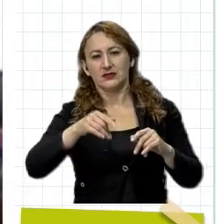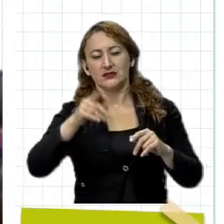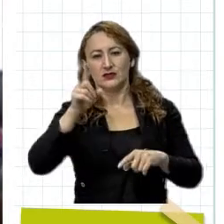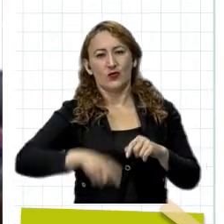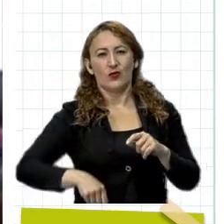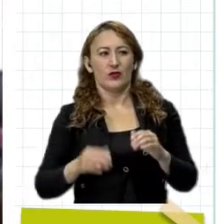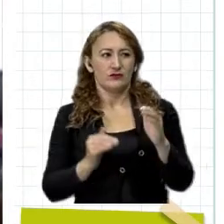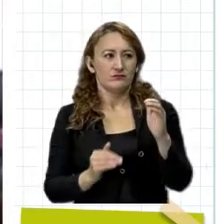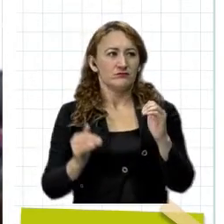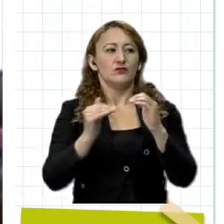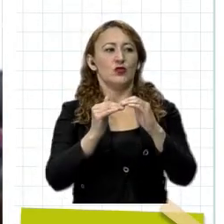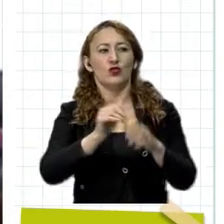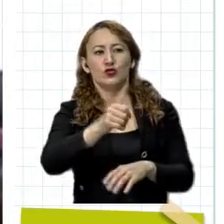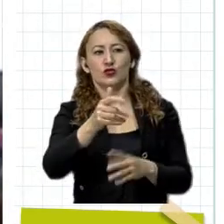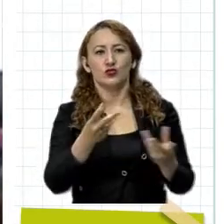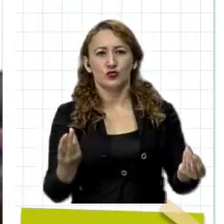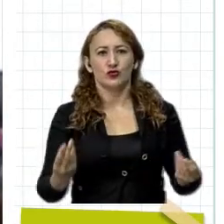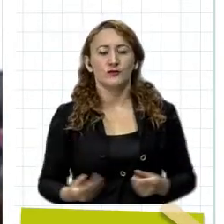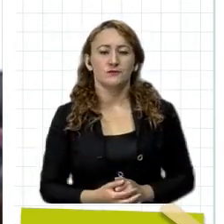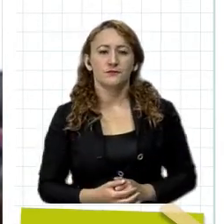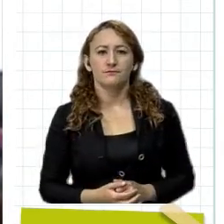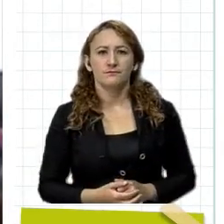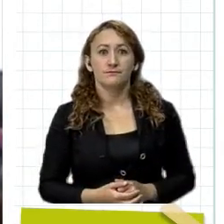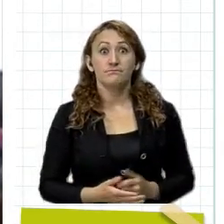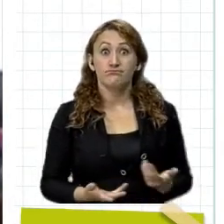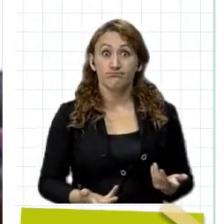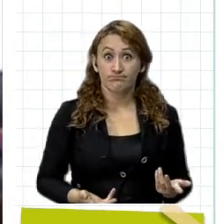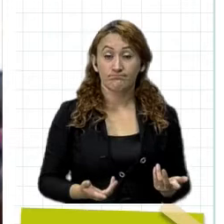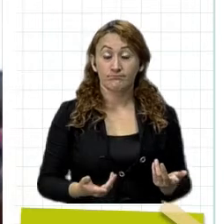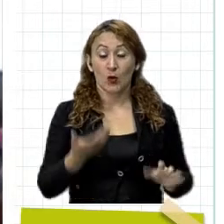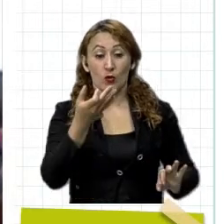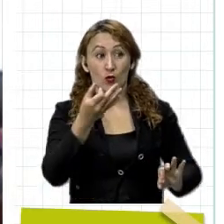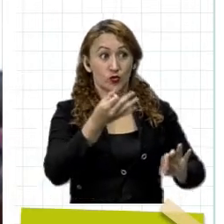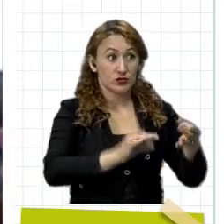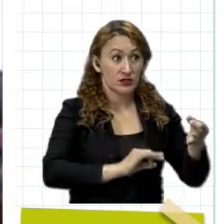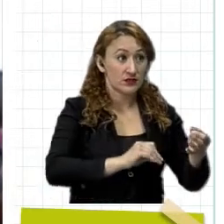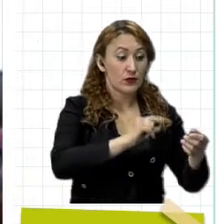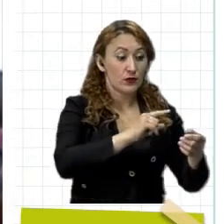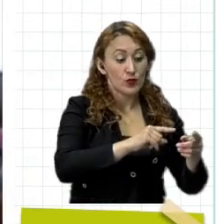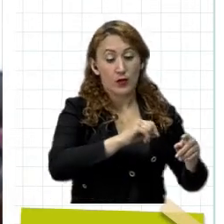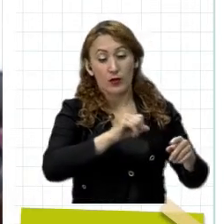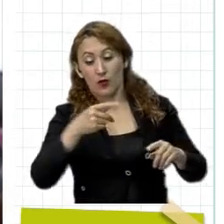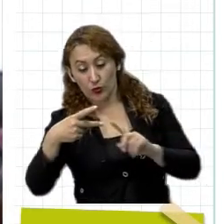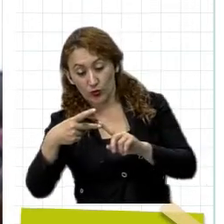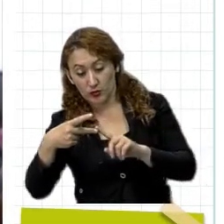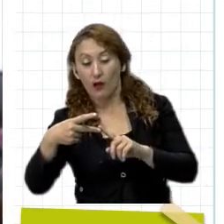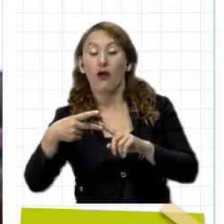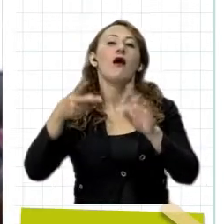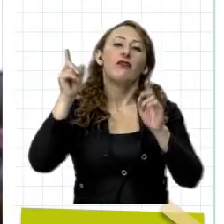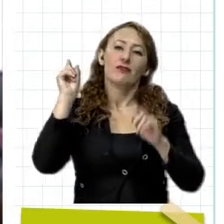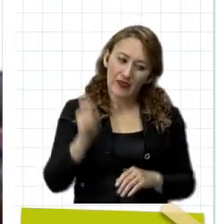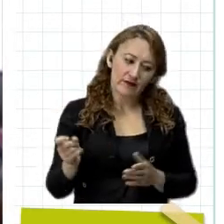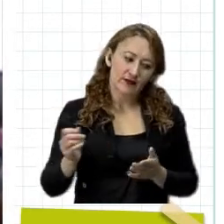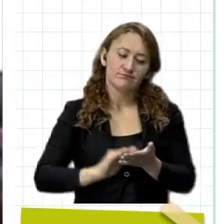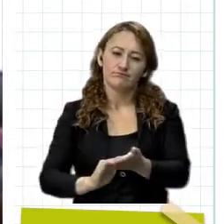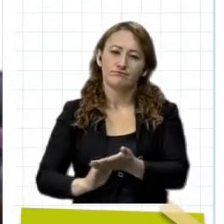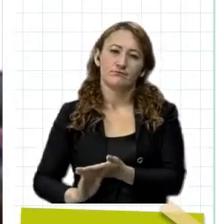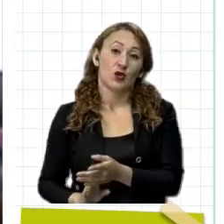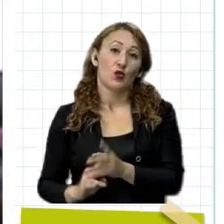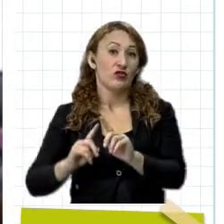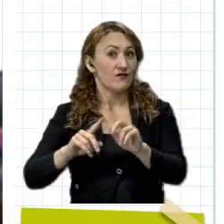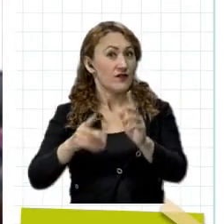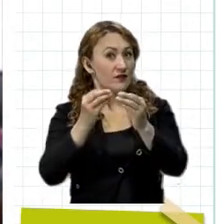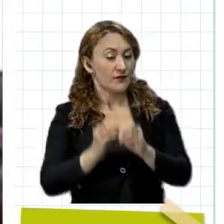En ese sentido, tanto una como otra forma de injusticia deben ser reparadas aunque de distintas